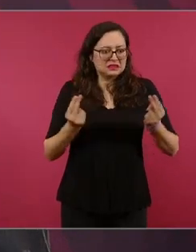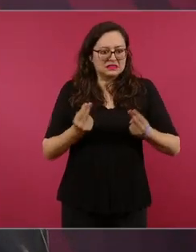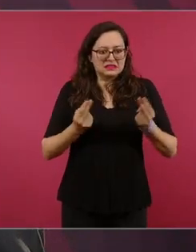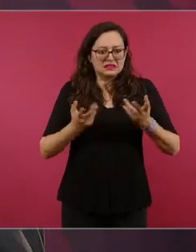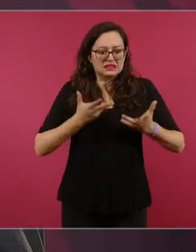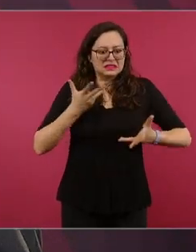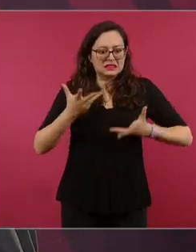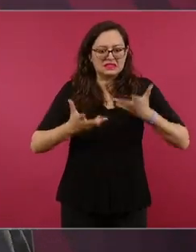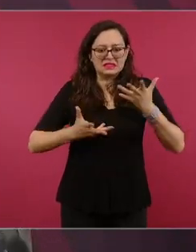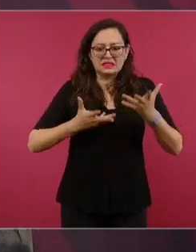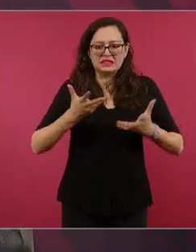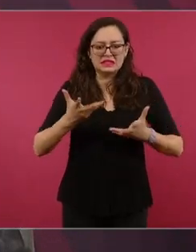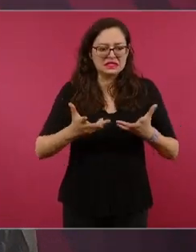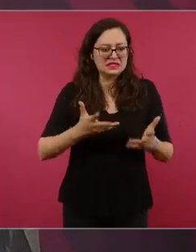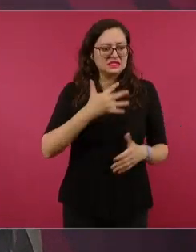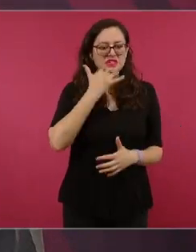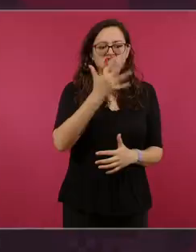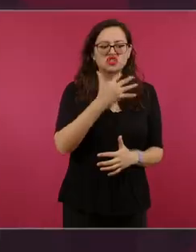por tener un vino